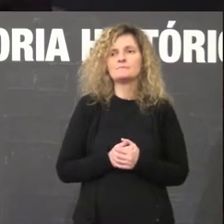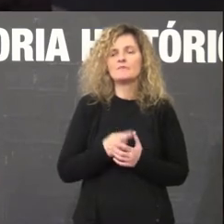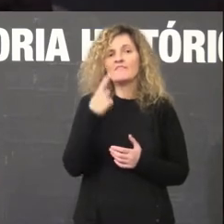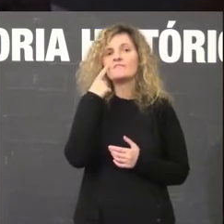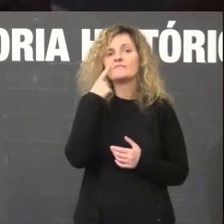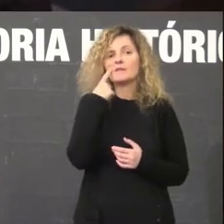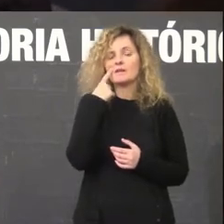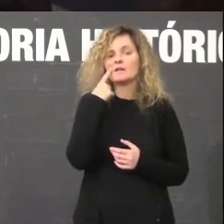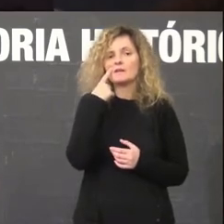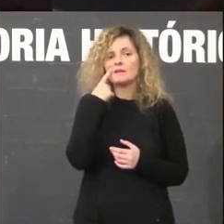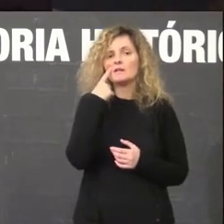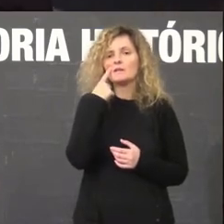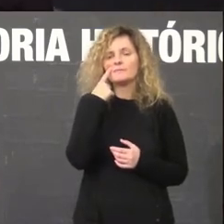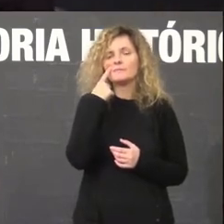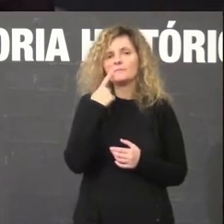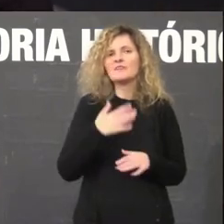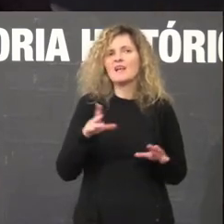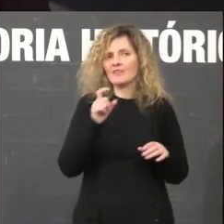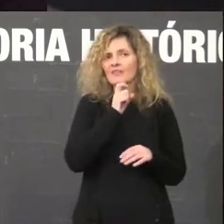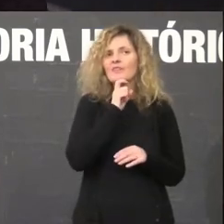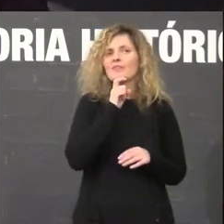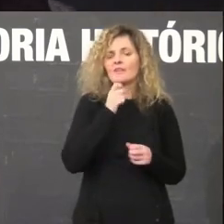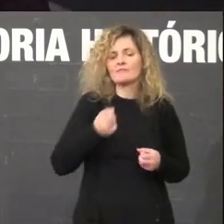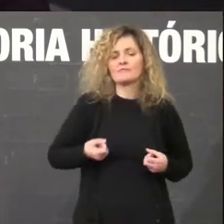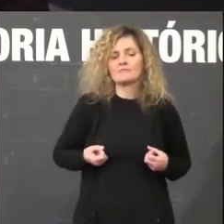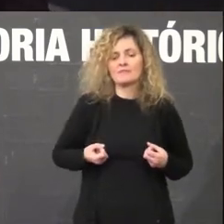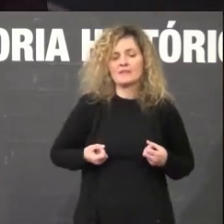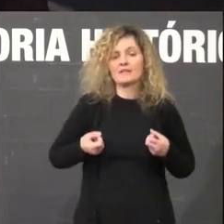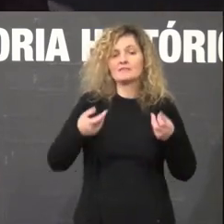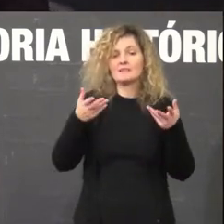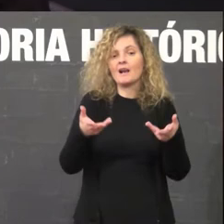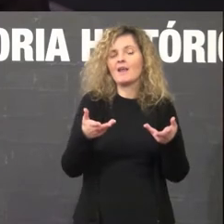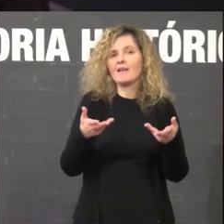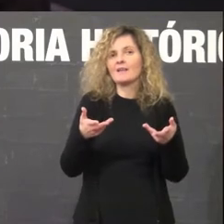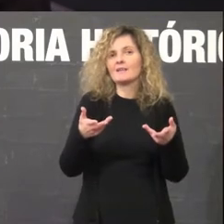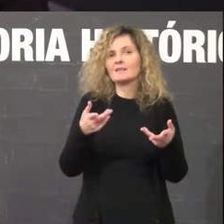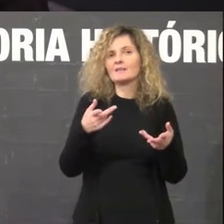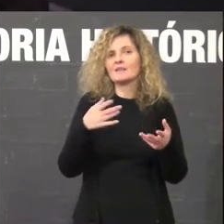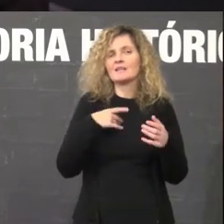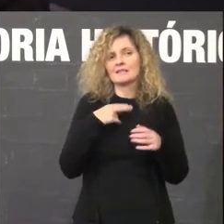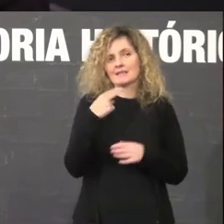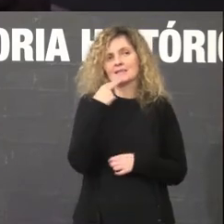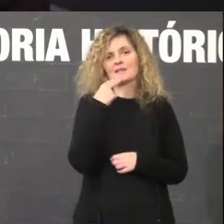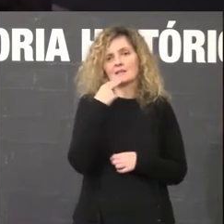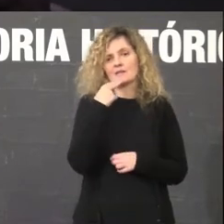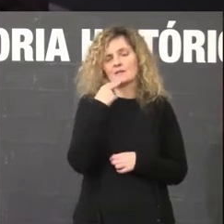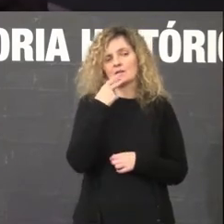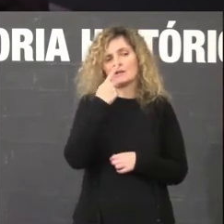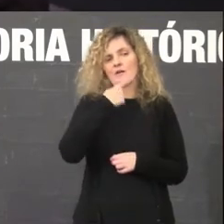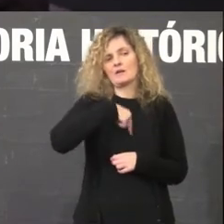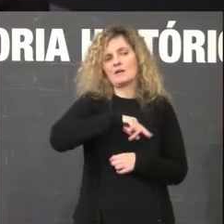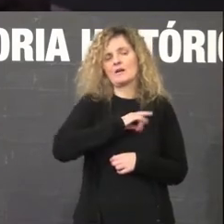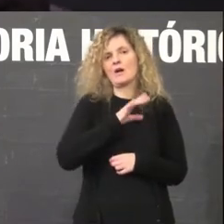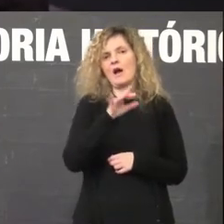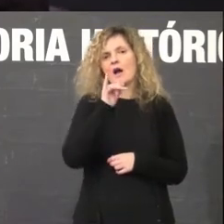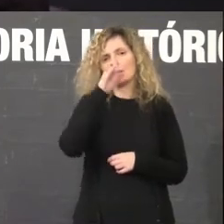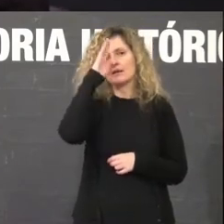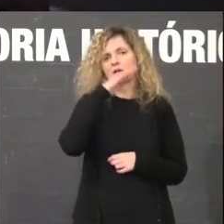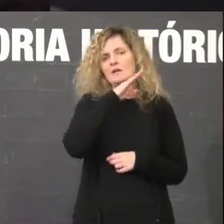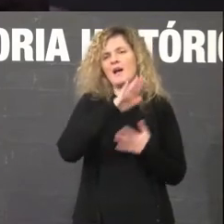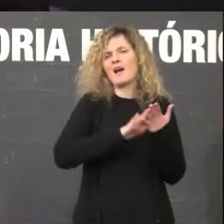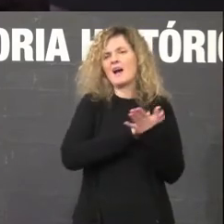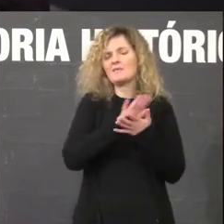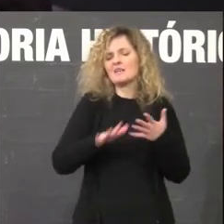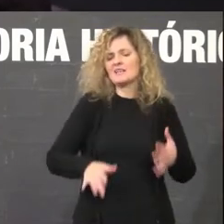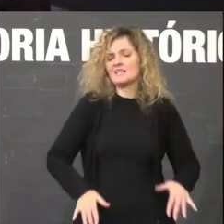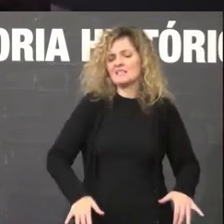fixados, que é difícil trasladar este terror que produce que os pais non lle falen